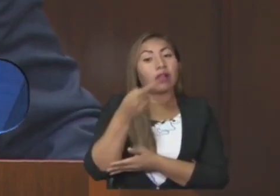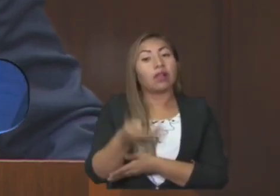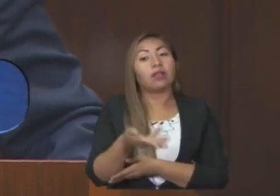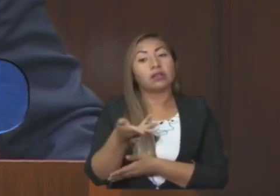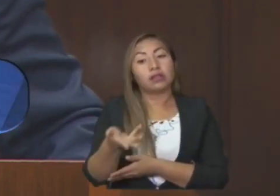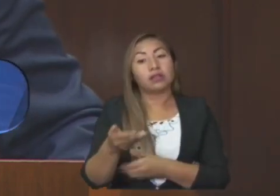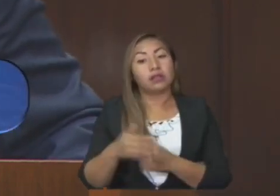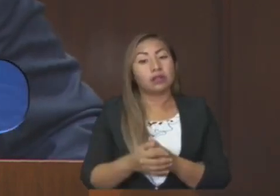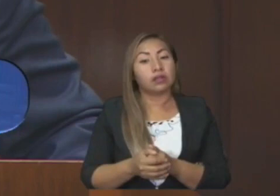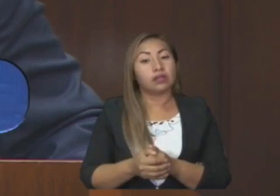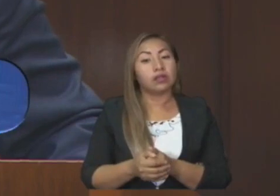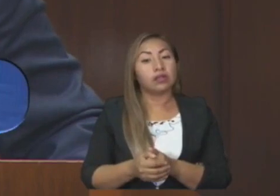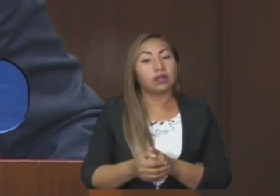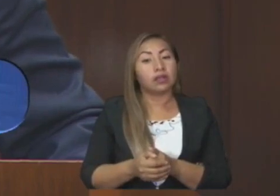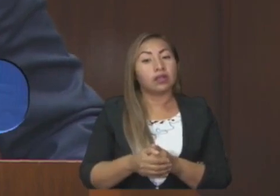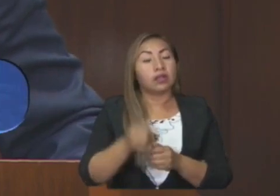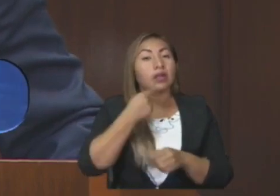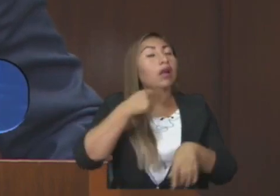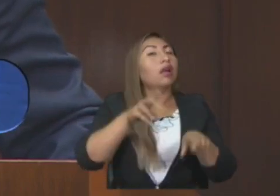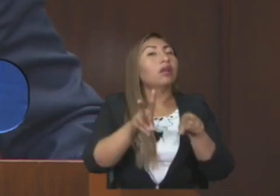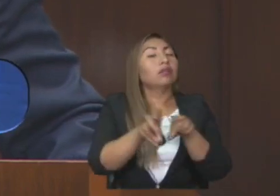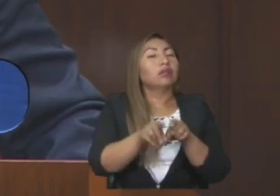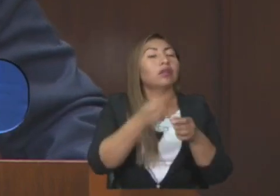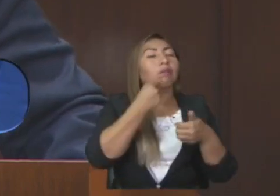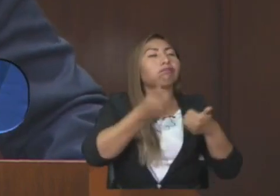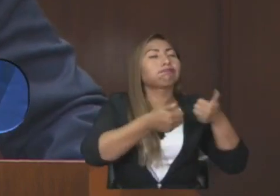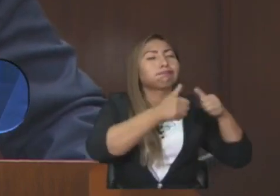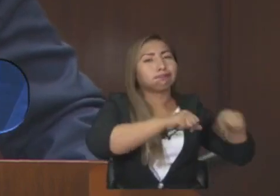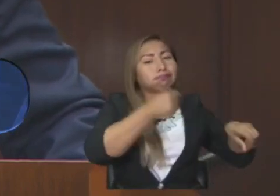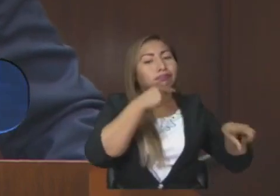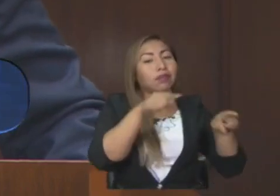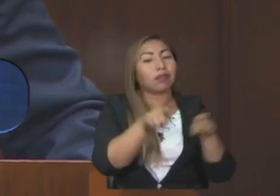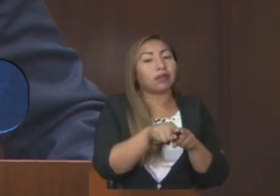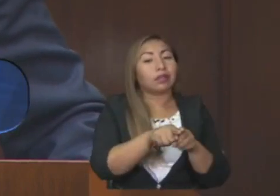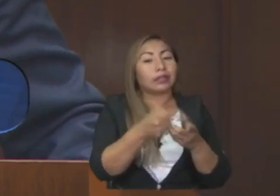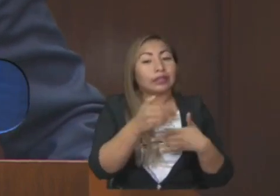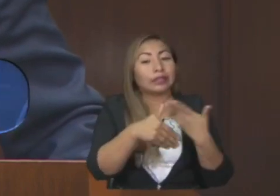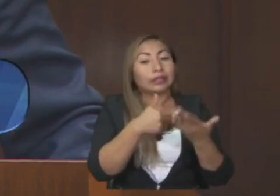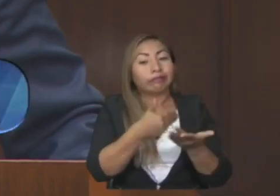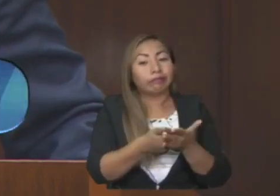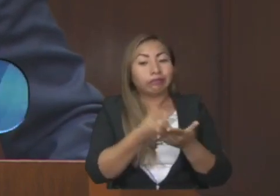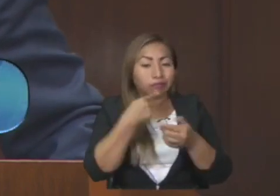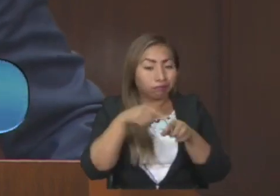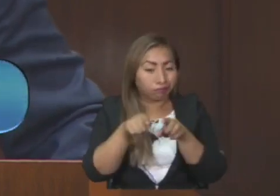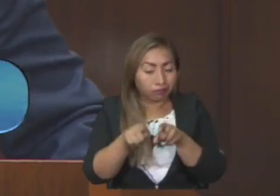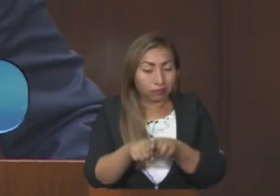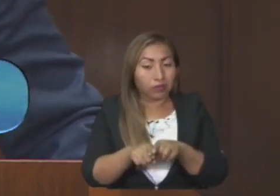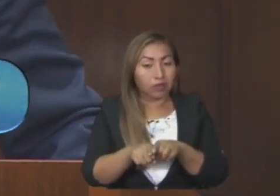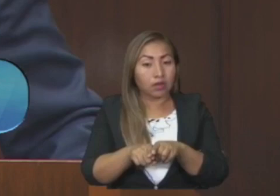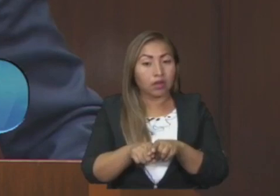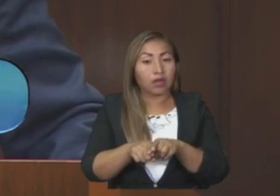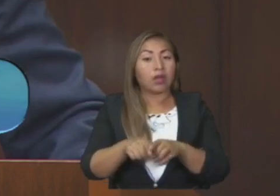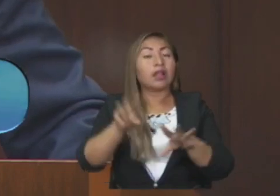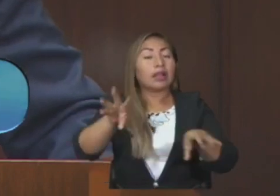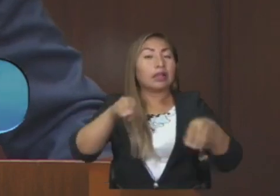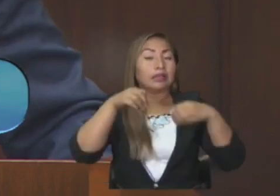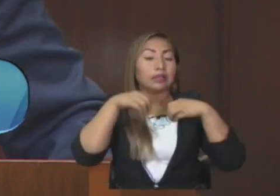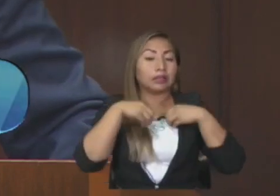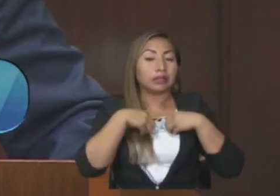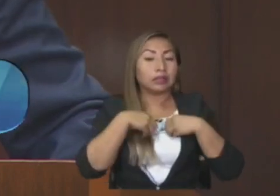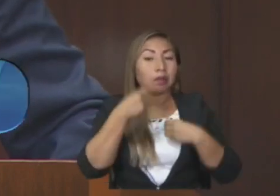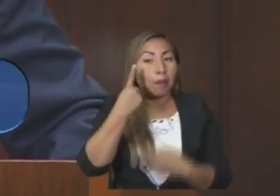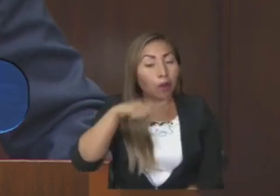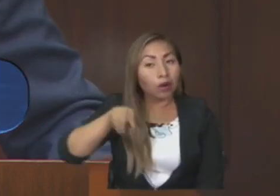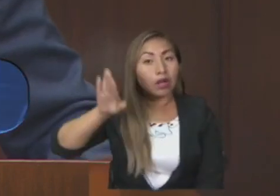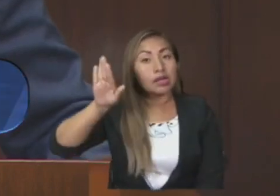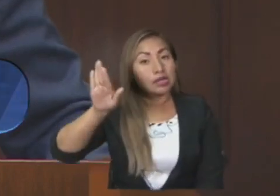términos que son inconsistentes con lo acordado y socavan el acuerdo económico alcanzado y que fue aceptado por ellos